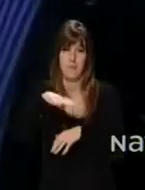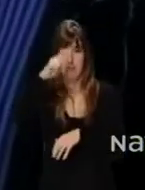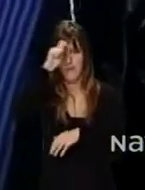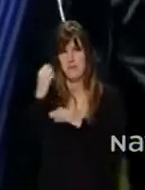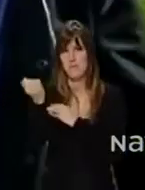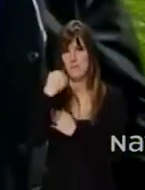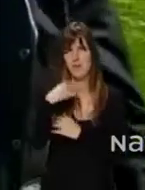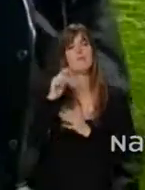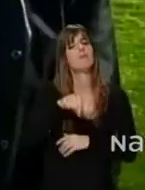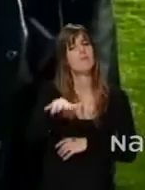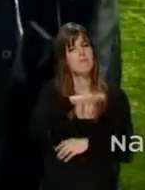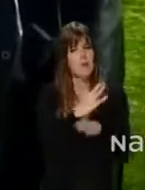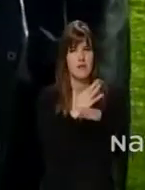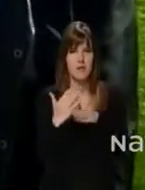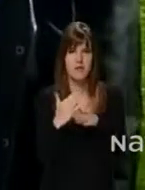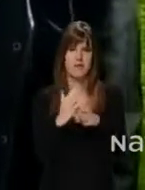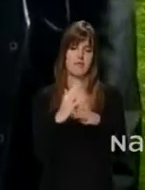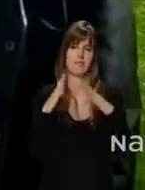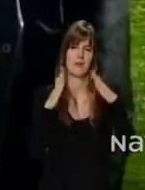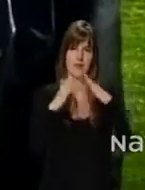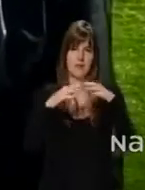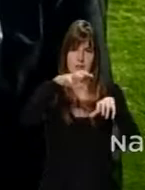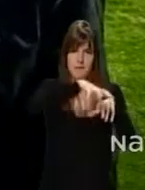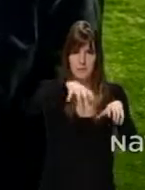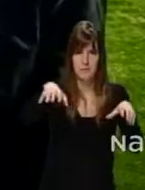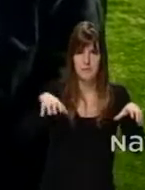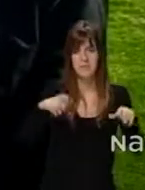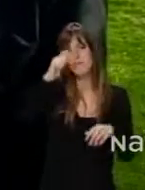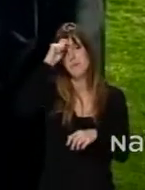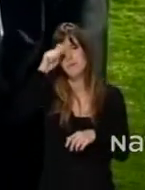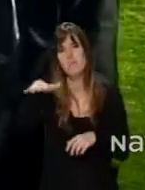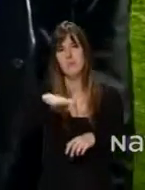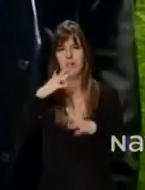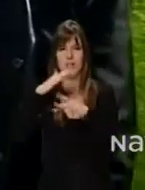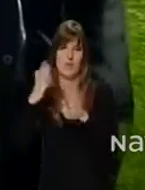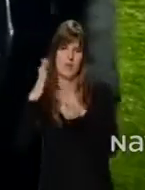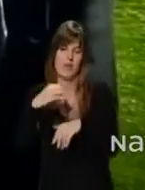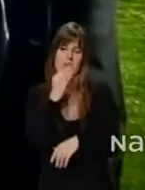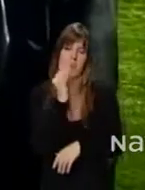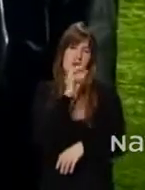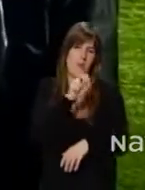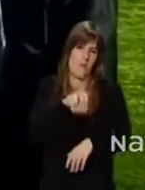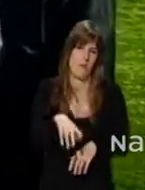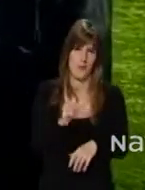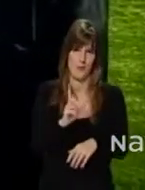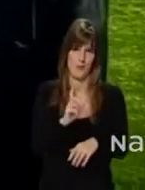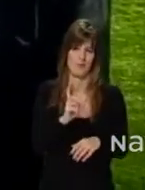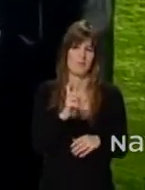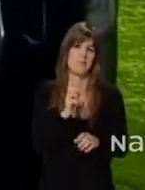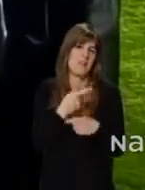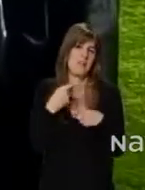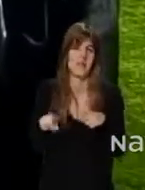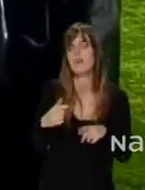esta hierba, este entorno, estas casas, que esto no lo tiene la Plaza del Castillo. No digo yo que sea mejor o peor, pero es diferente. A mí me gusta